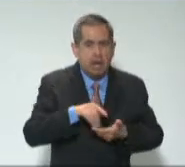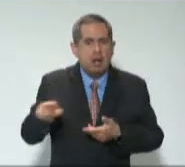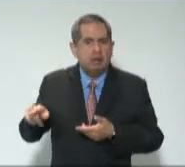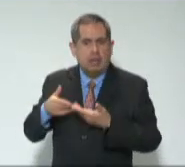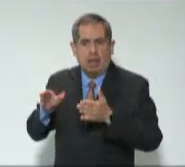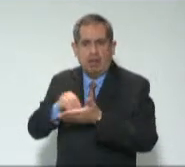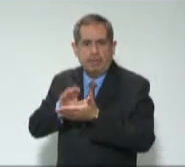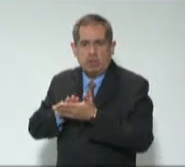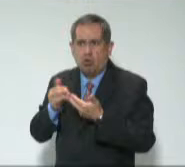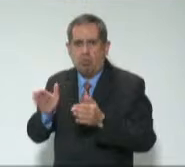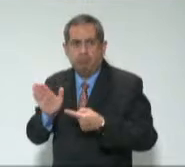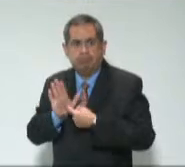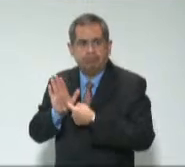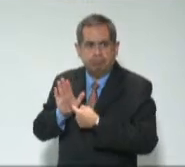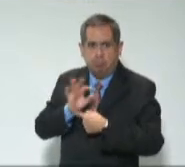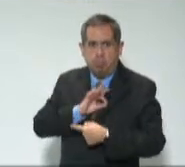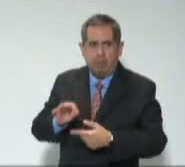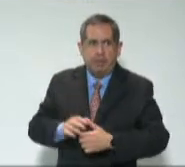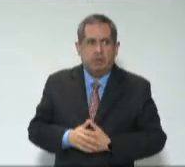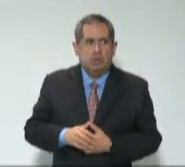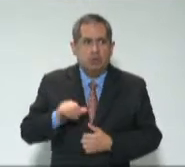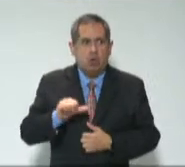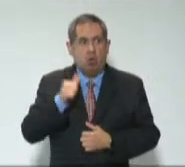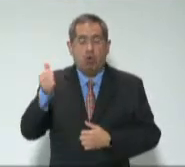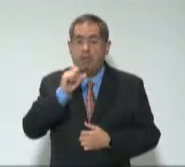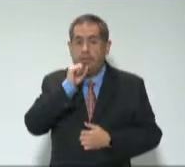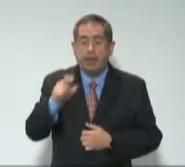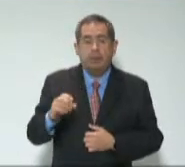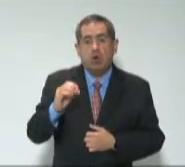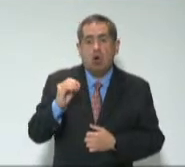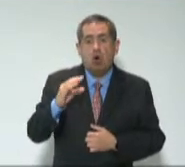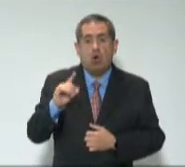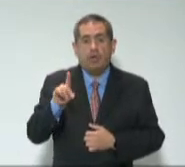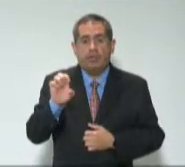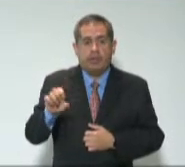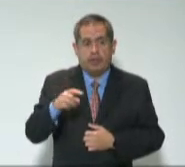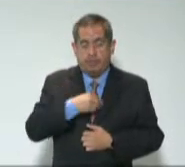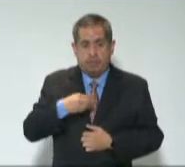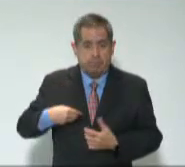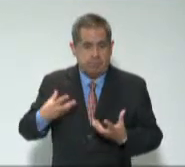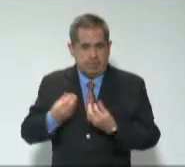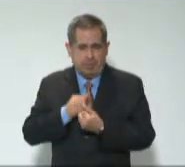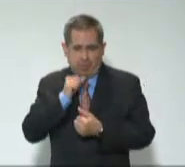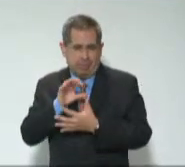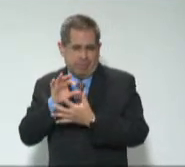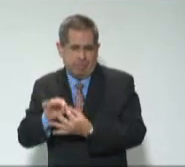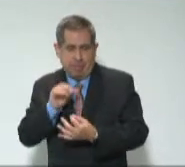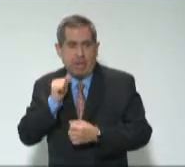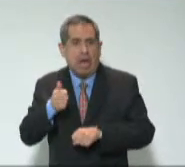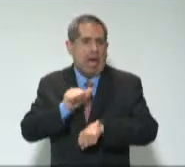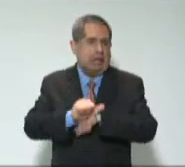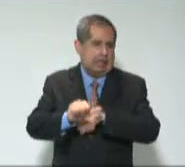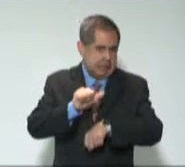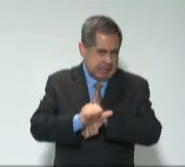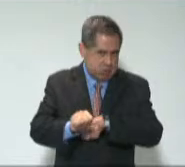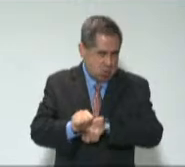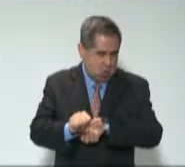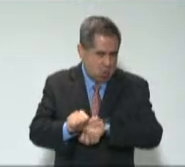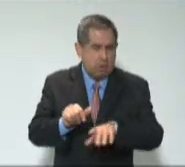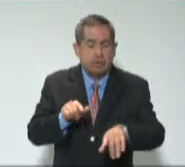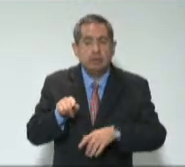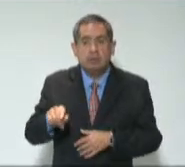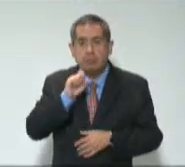abiertos otra práctica que también ha documentado la ocd en un país no miembro pero muy cercano es Argentina es la